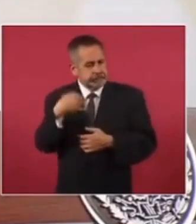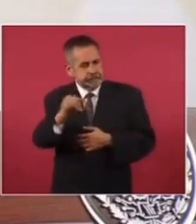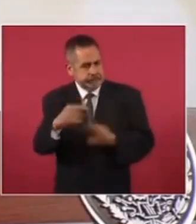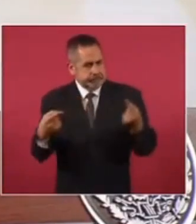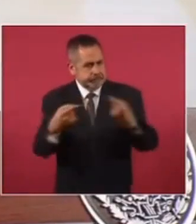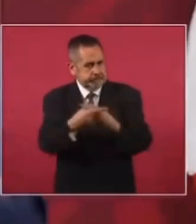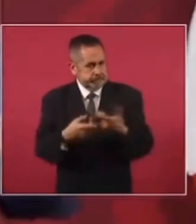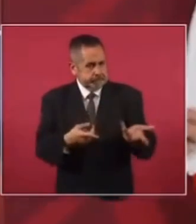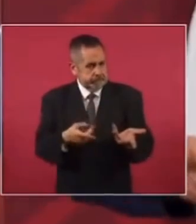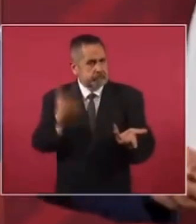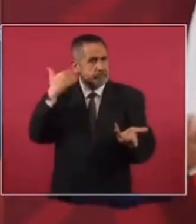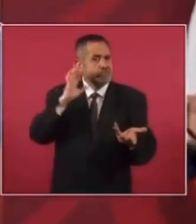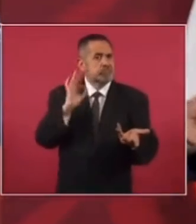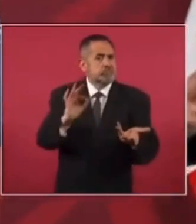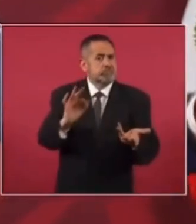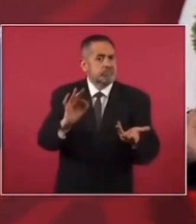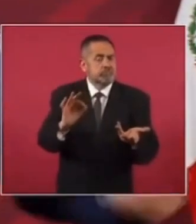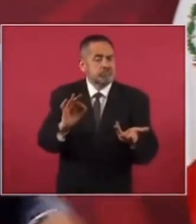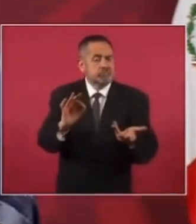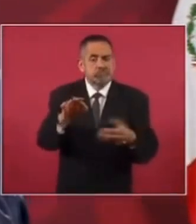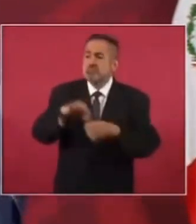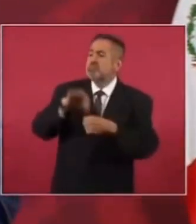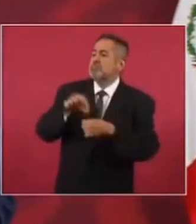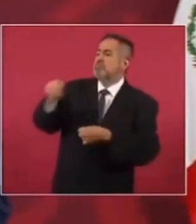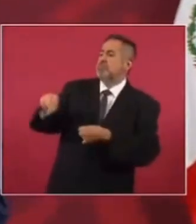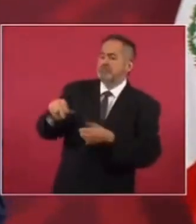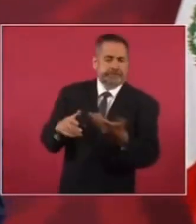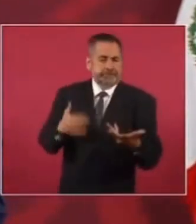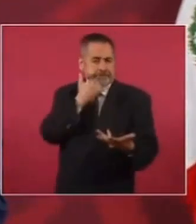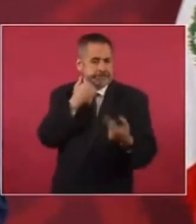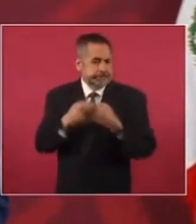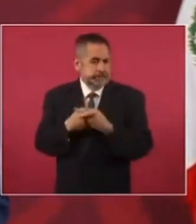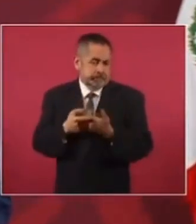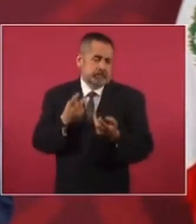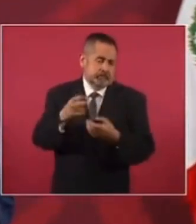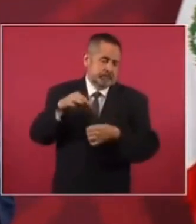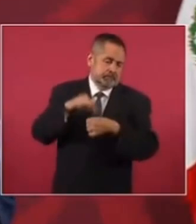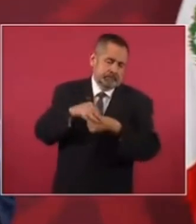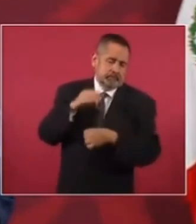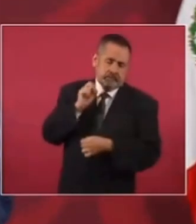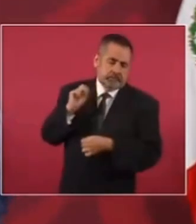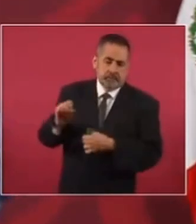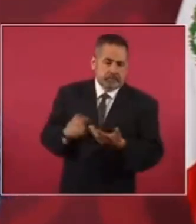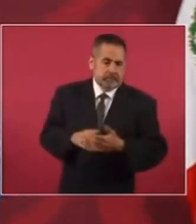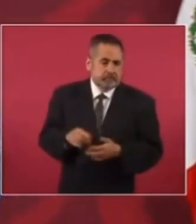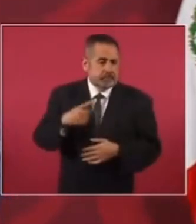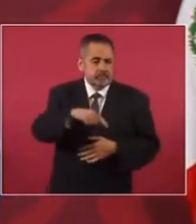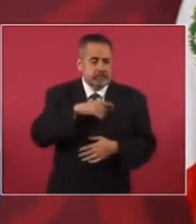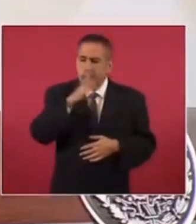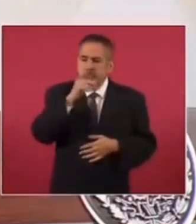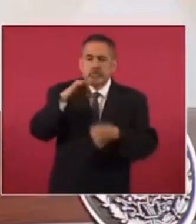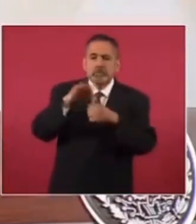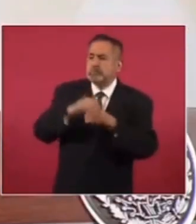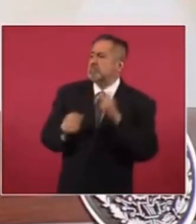Guanajuato, el estado más violento de México y gobernado por Acción Nacional. En el pleno